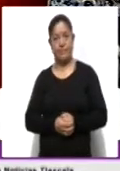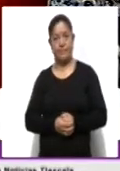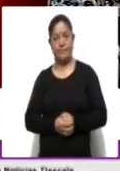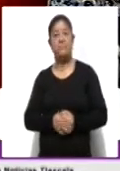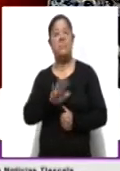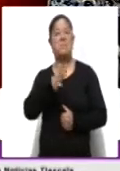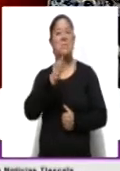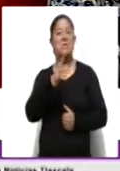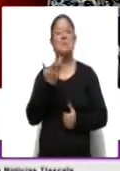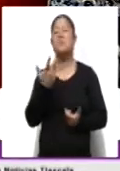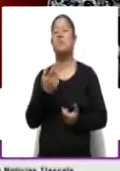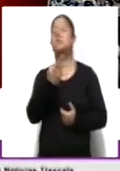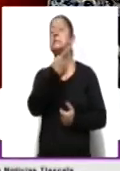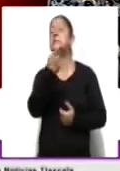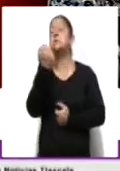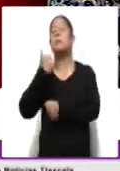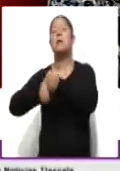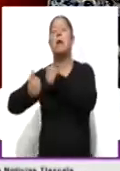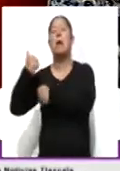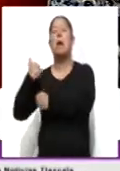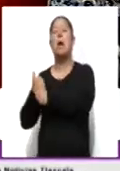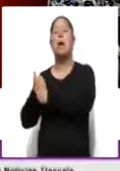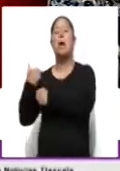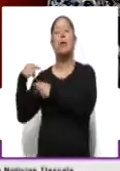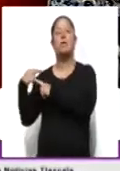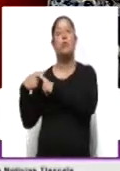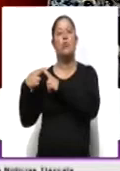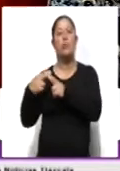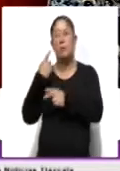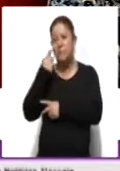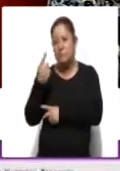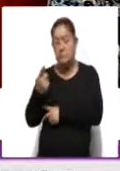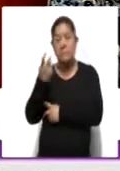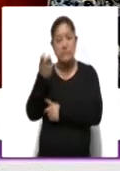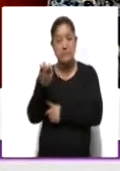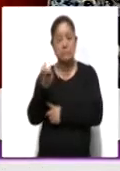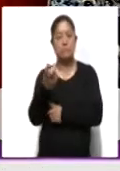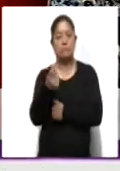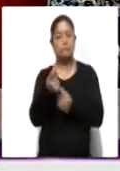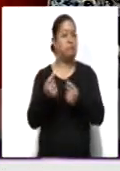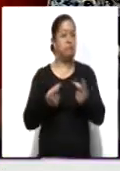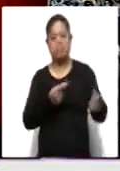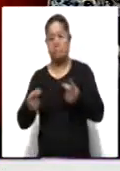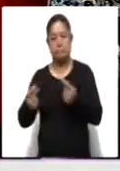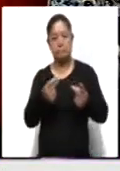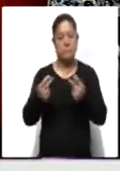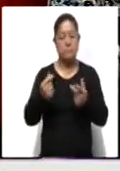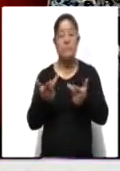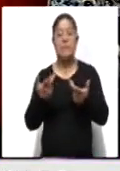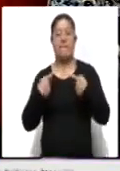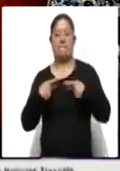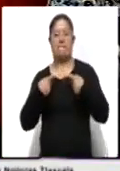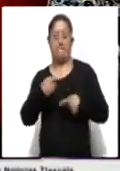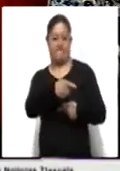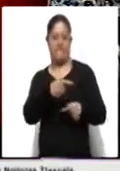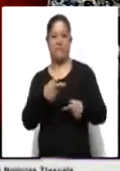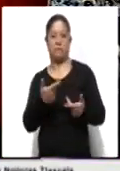aproximadamente desde hace un siglo, se ha visto estas alteraciones aceleradas por las actividades de los